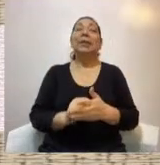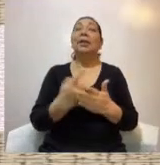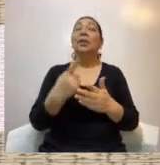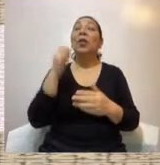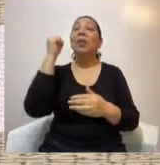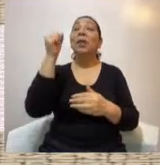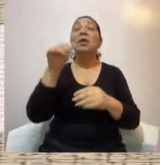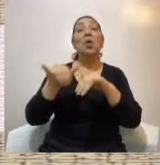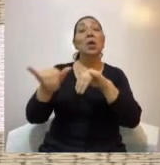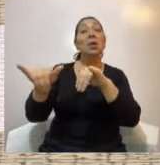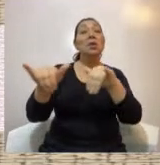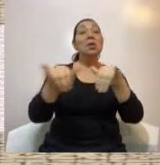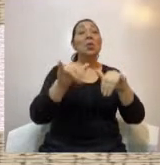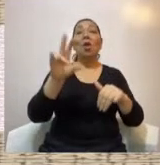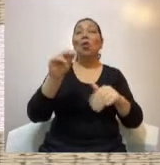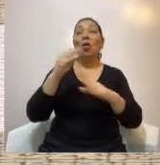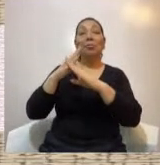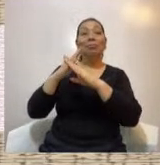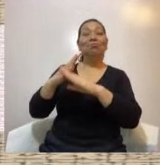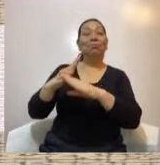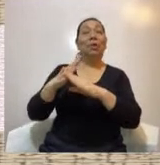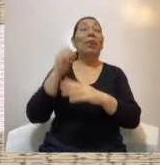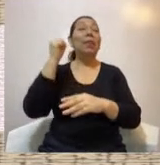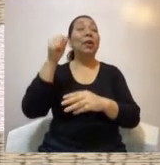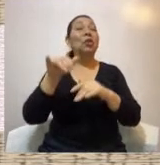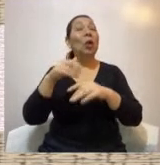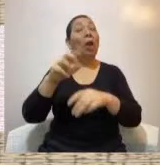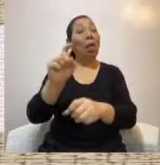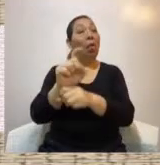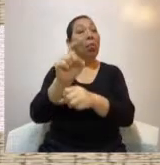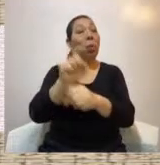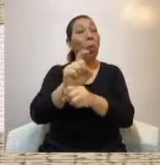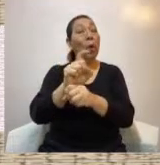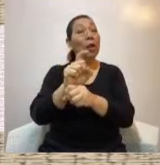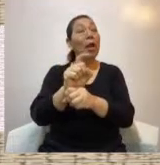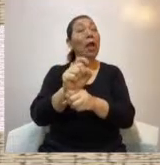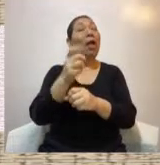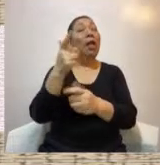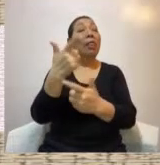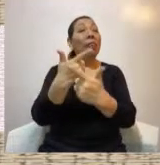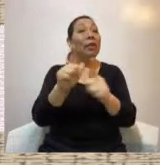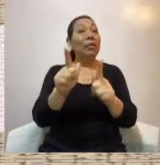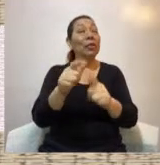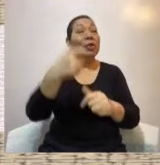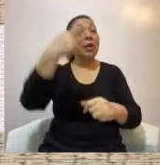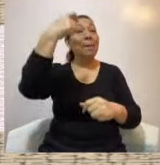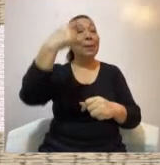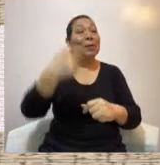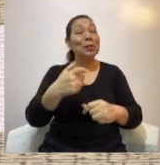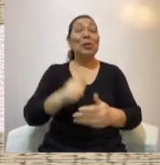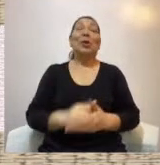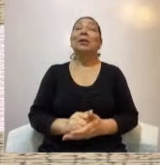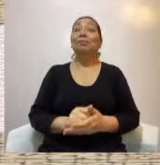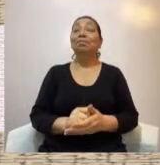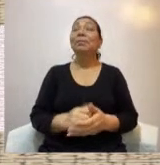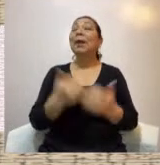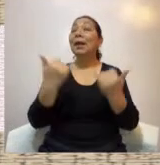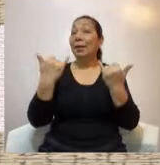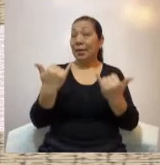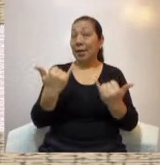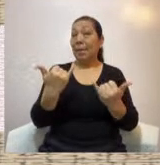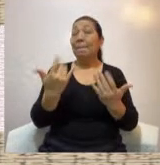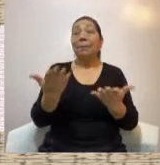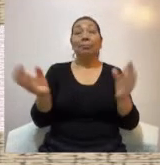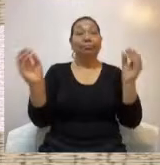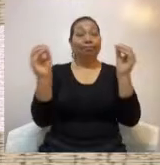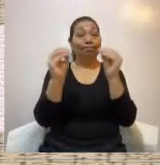en particular con el derecho a la igualdad y a la no discriminación, el derecho a la educación y el derecho al libre desarrollo de la personalidad. Es por